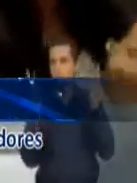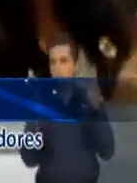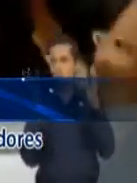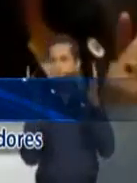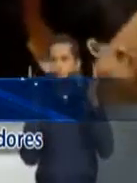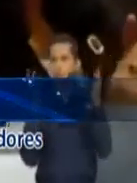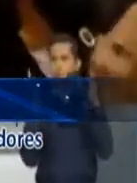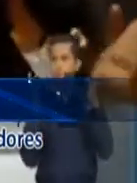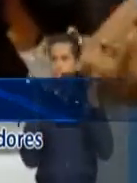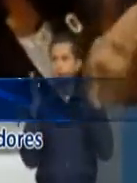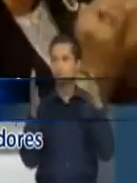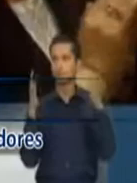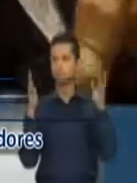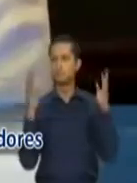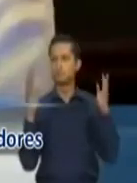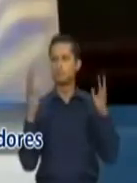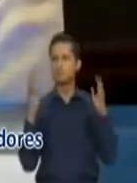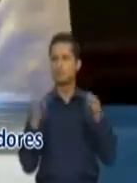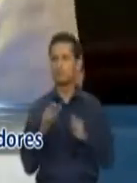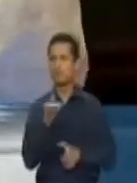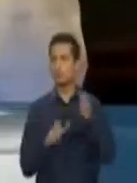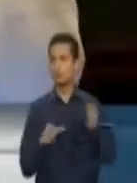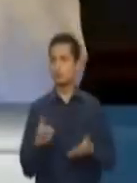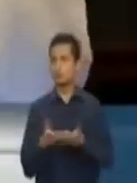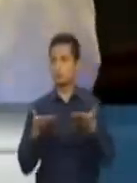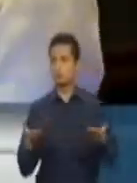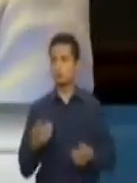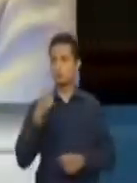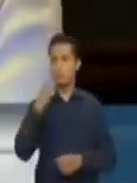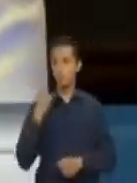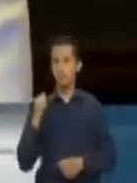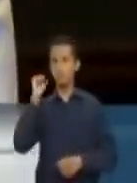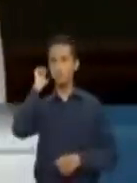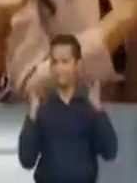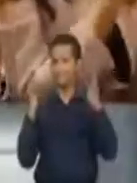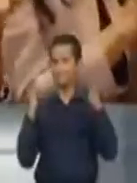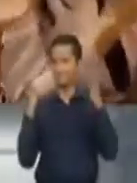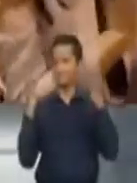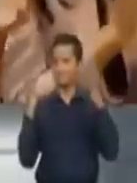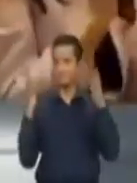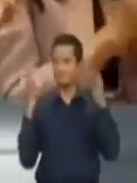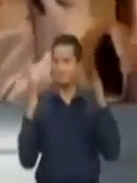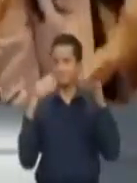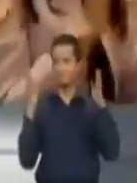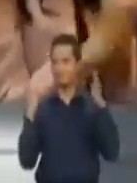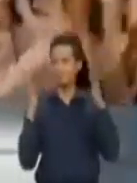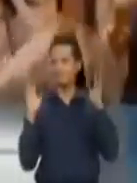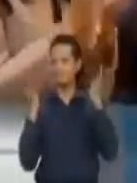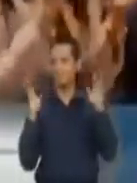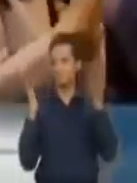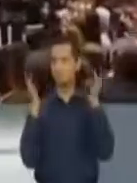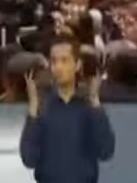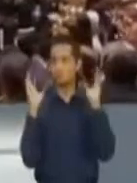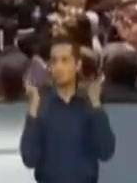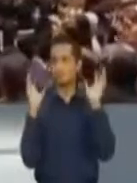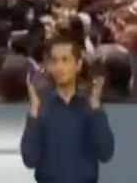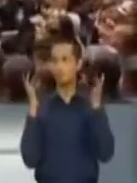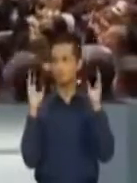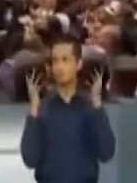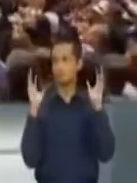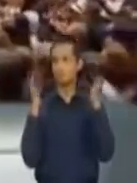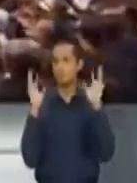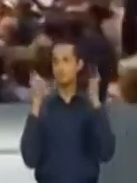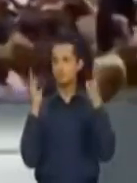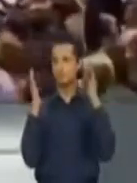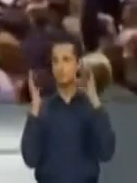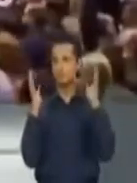Pólit, señaló que en 40 días estarán listos los resultados del examen especial solicitado por el CAL para los